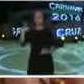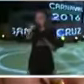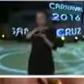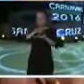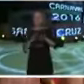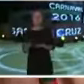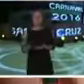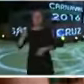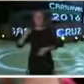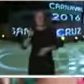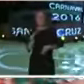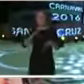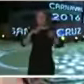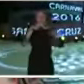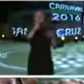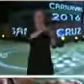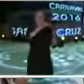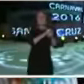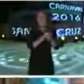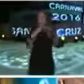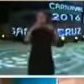en Quesadilla Rusa.